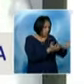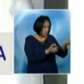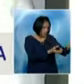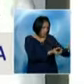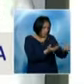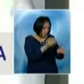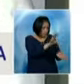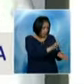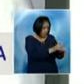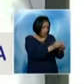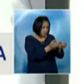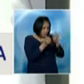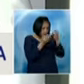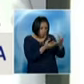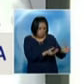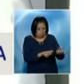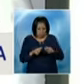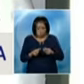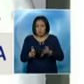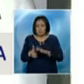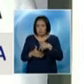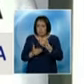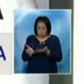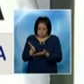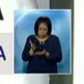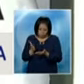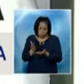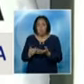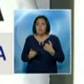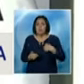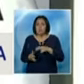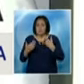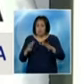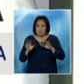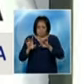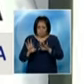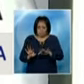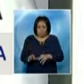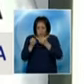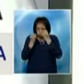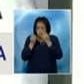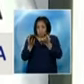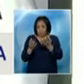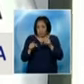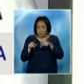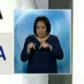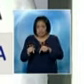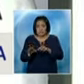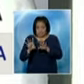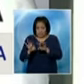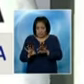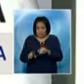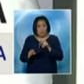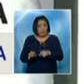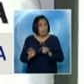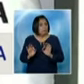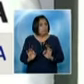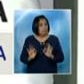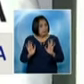información complementaria. Y luego de la revisión, nosotros ya hemos entregado el informe. Y en este informe hay riesgos